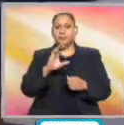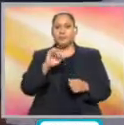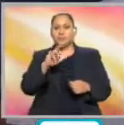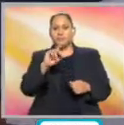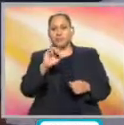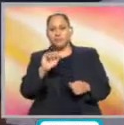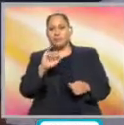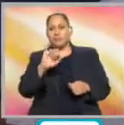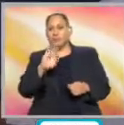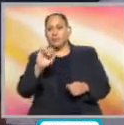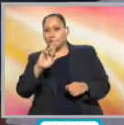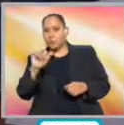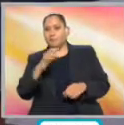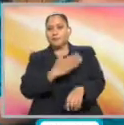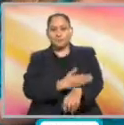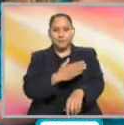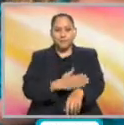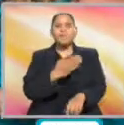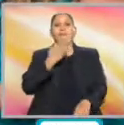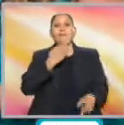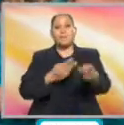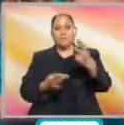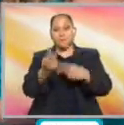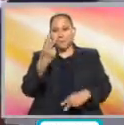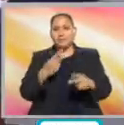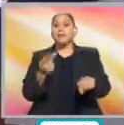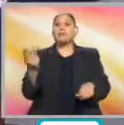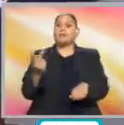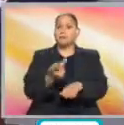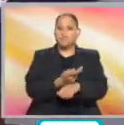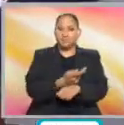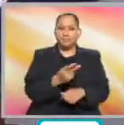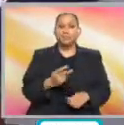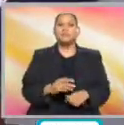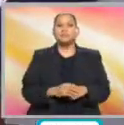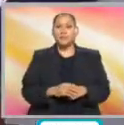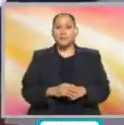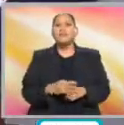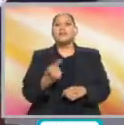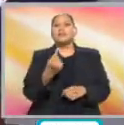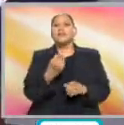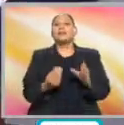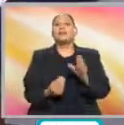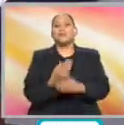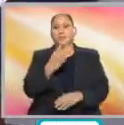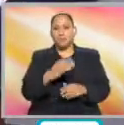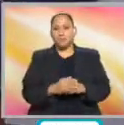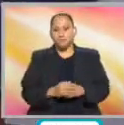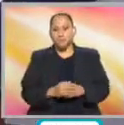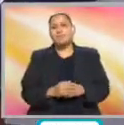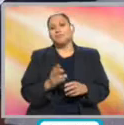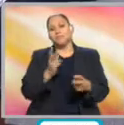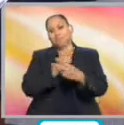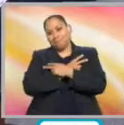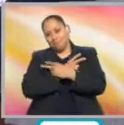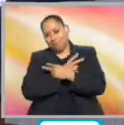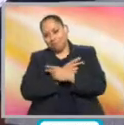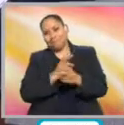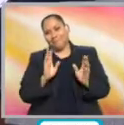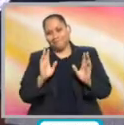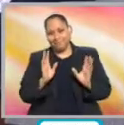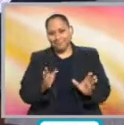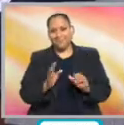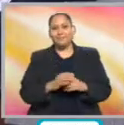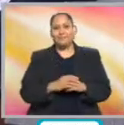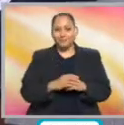Carlos Ibarra, compañero. Bienvenido. ¿Qué pacho? ¿Qué hay de nuevo? ¿Qué hay de nuevo? Pues, ¿cómo le hacemos? Vacaciones. Vacaciones. Nada más, ¿Qué más? nada más. Digo,